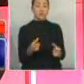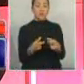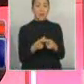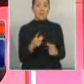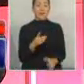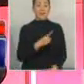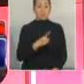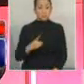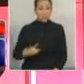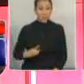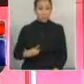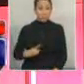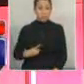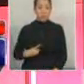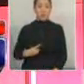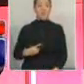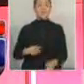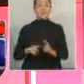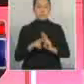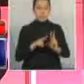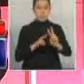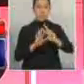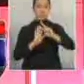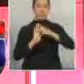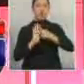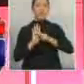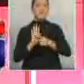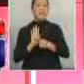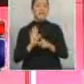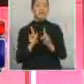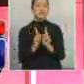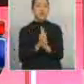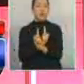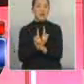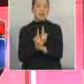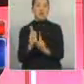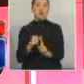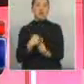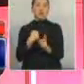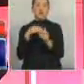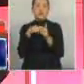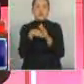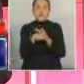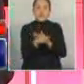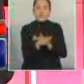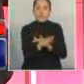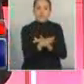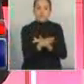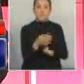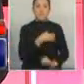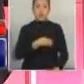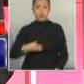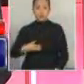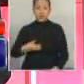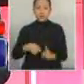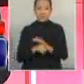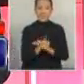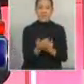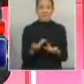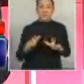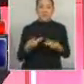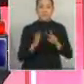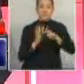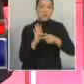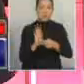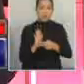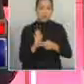Diputados introdujimos modificaciones. Y digo introdujimos porque es el gobierno el que las introduce finalmente, porque en esto